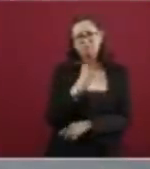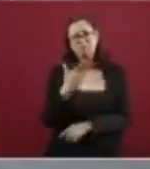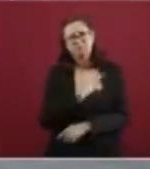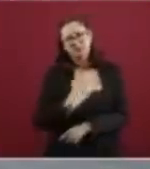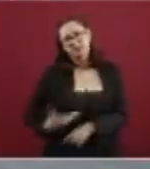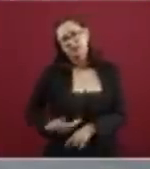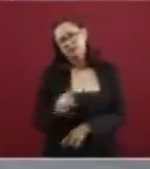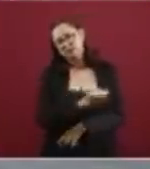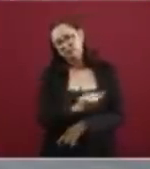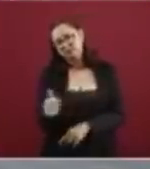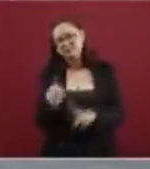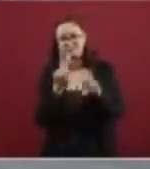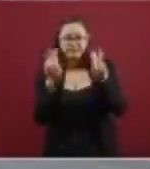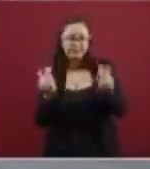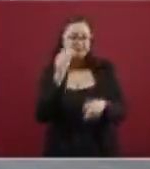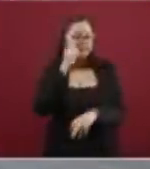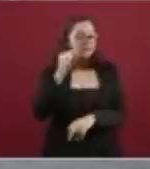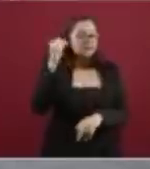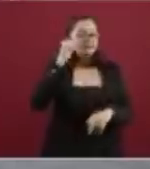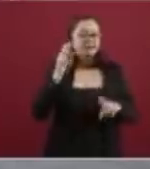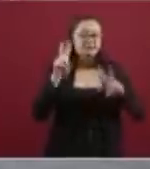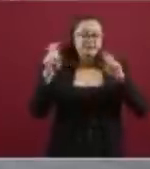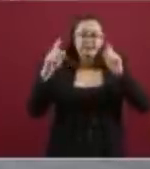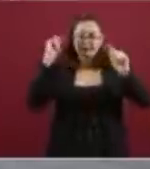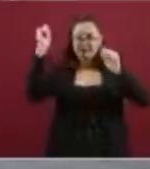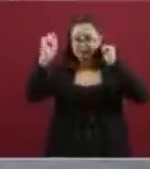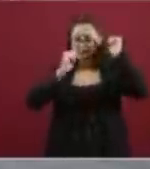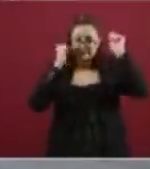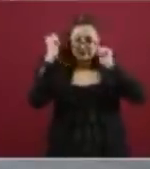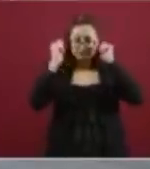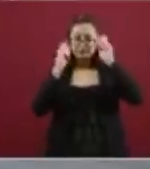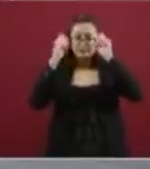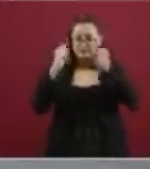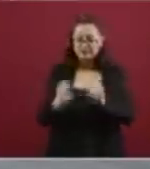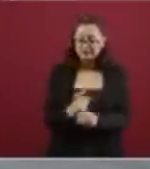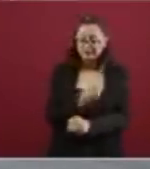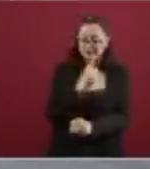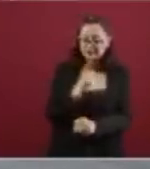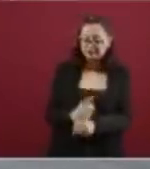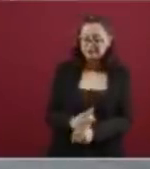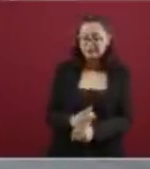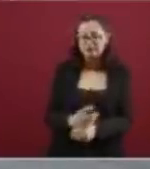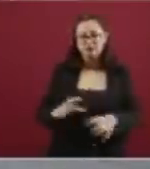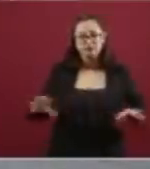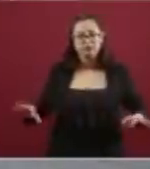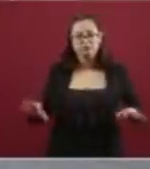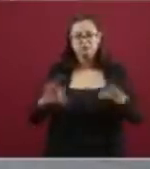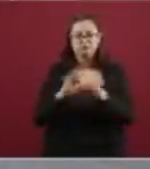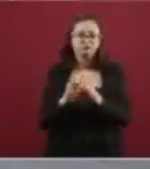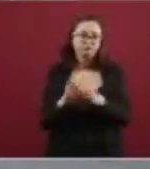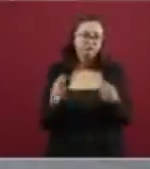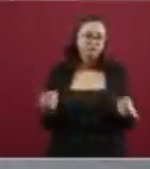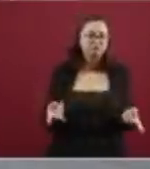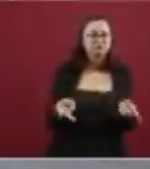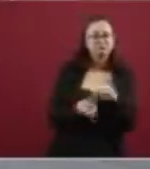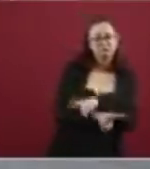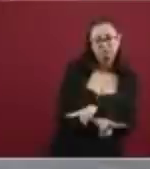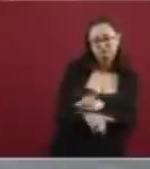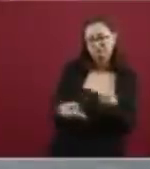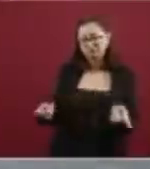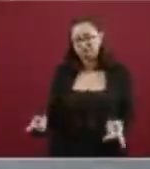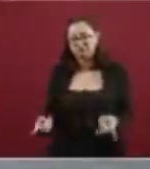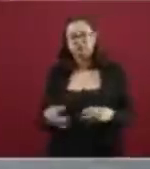hablaban de turismo y seguridad, que turismo es seguridad o al revés, o